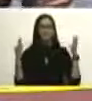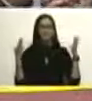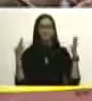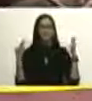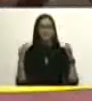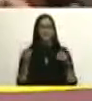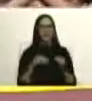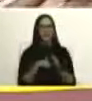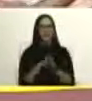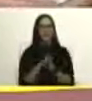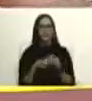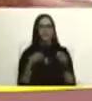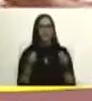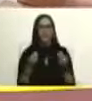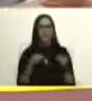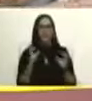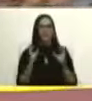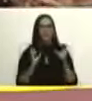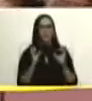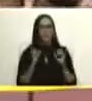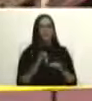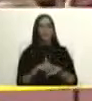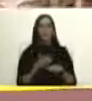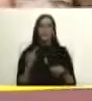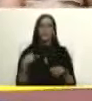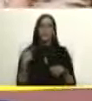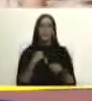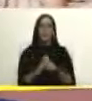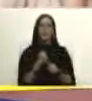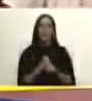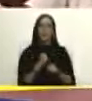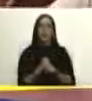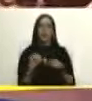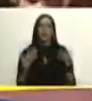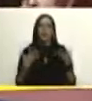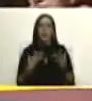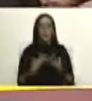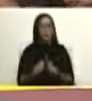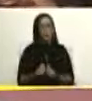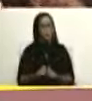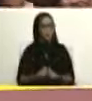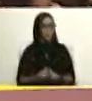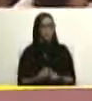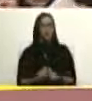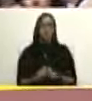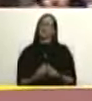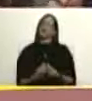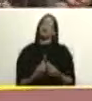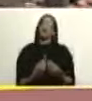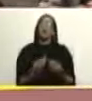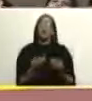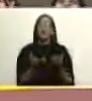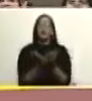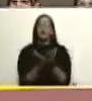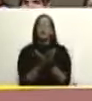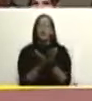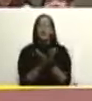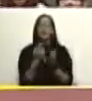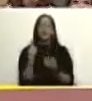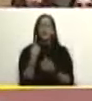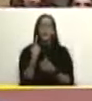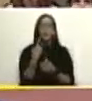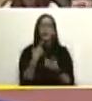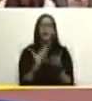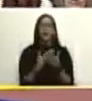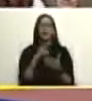Vamos avanzando. Estamos muy emocionados porque tenemos un trabajo en conjunto con los estudiantes de primero a tercer